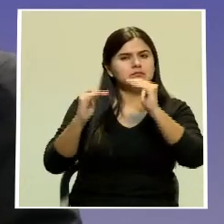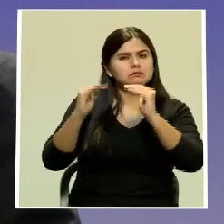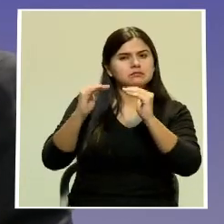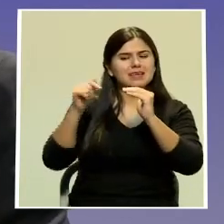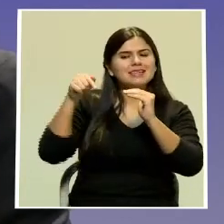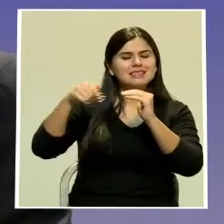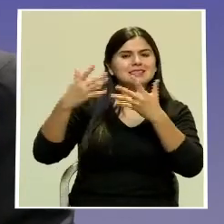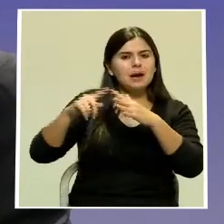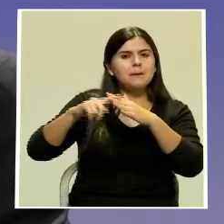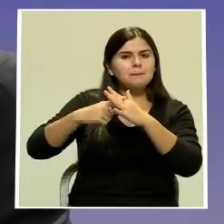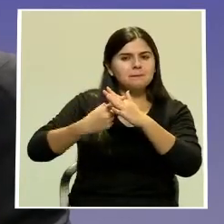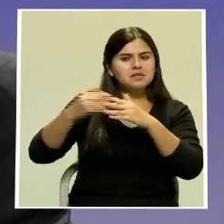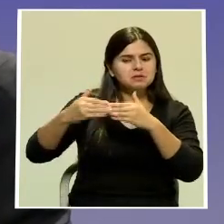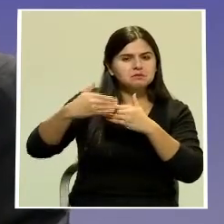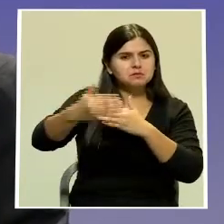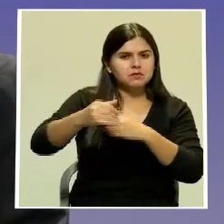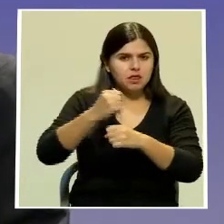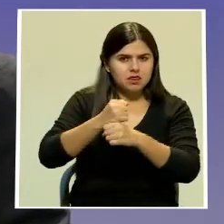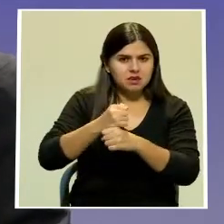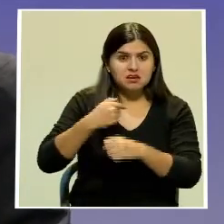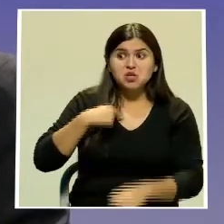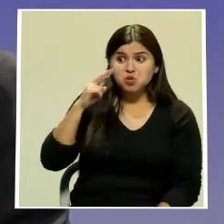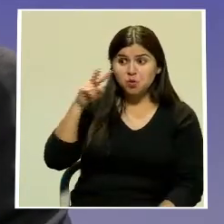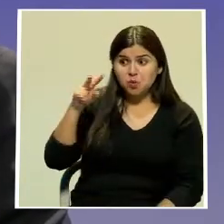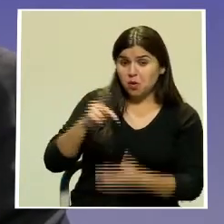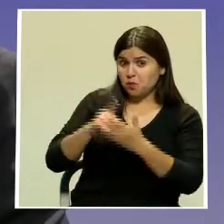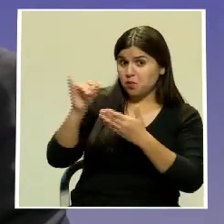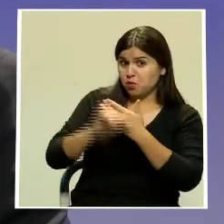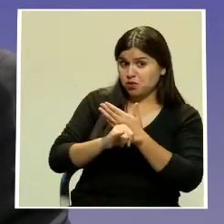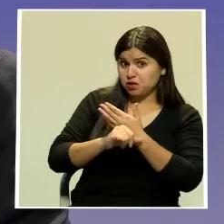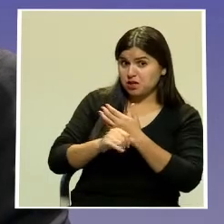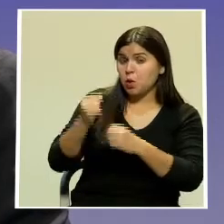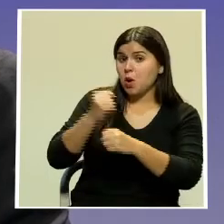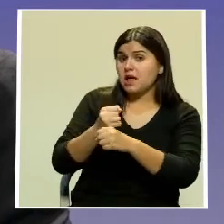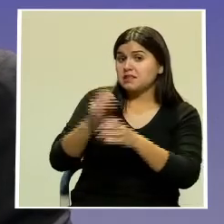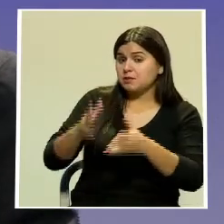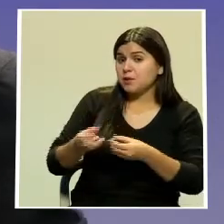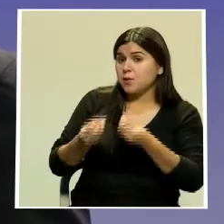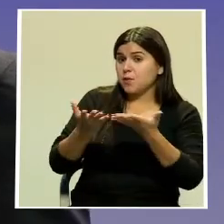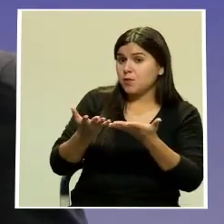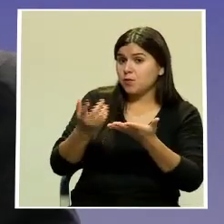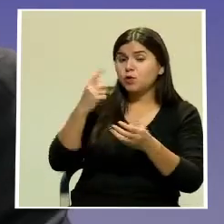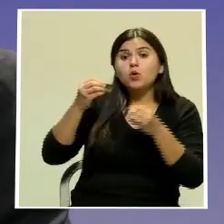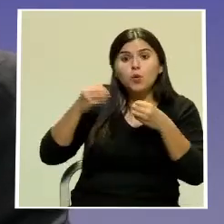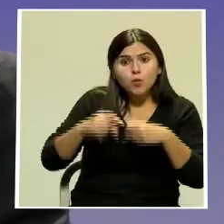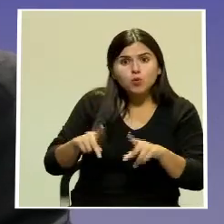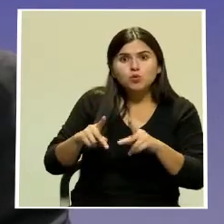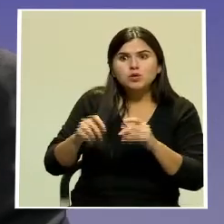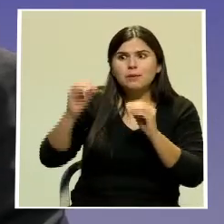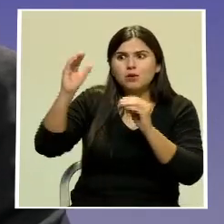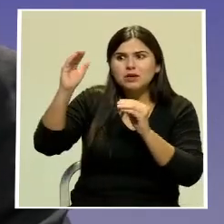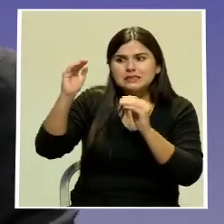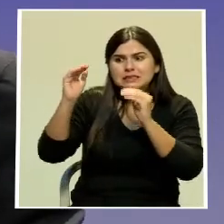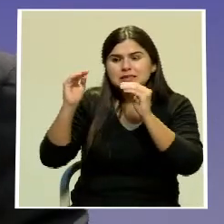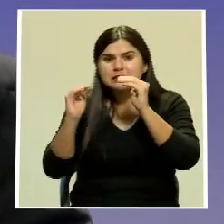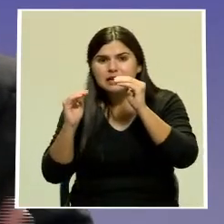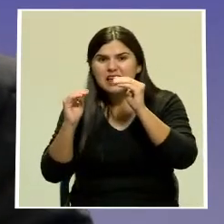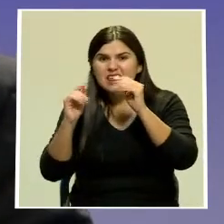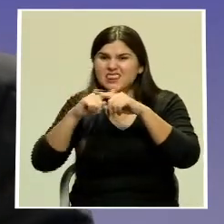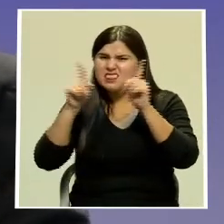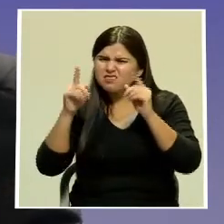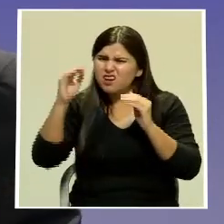de ahí pueda trabajar. Yo veo el proyecto puntualmente de empleo público como una oportunidad para disminuir esas diferencias, en